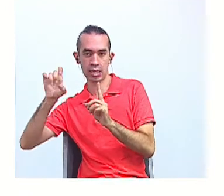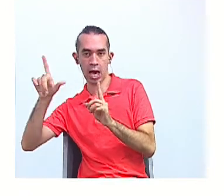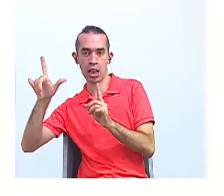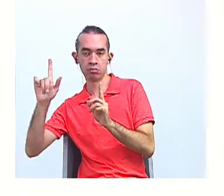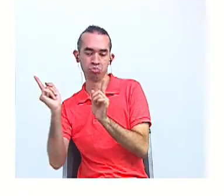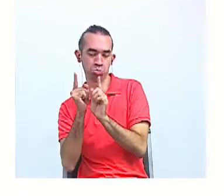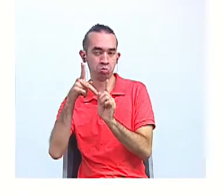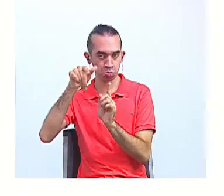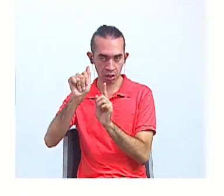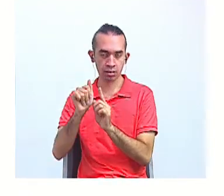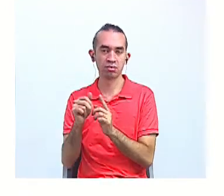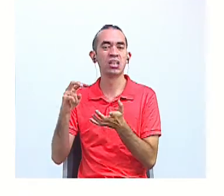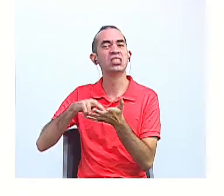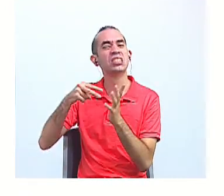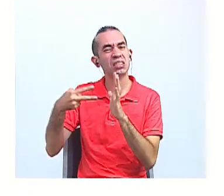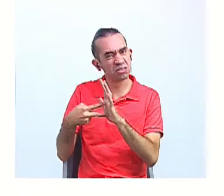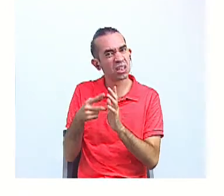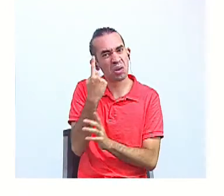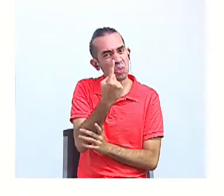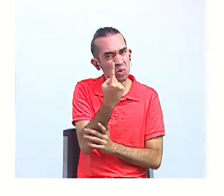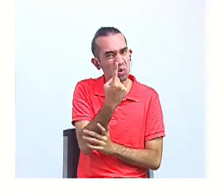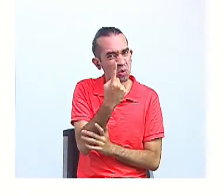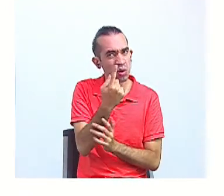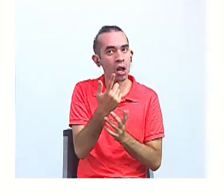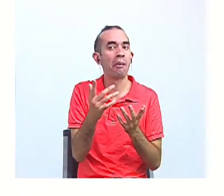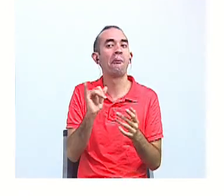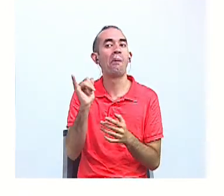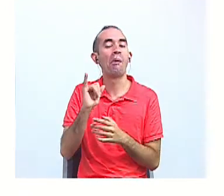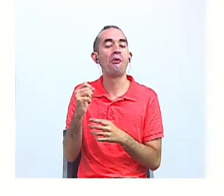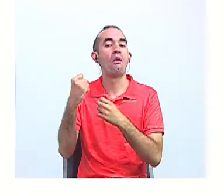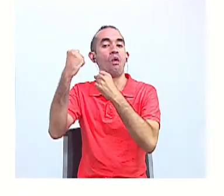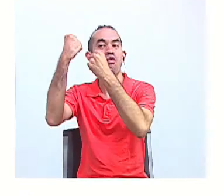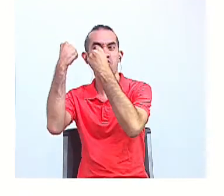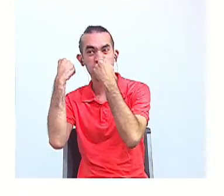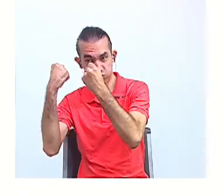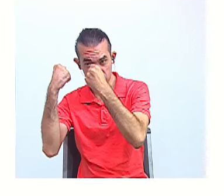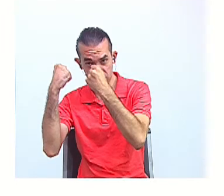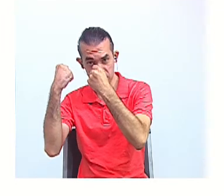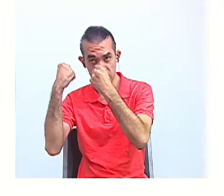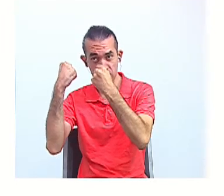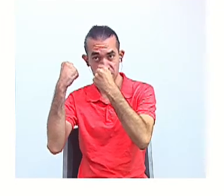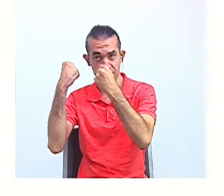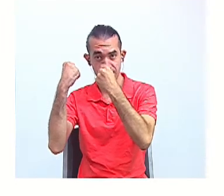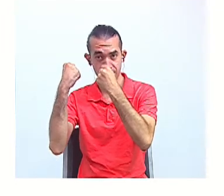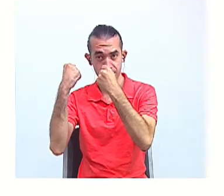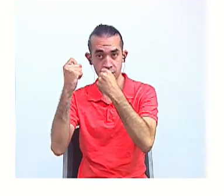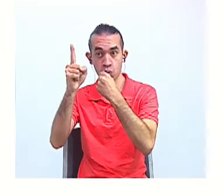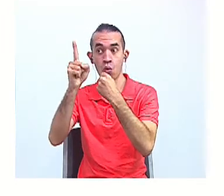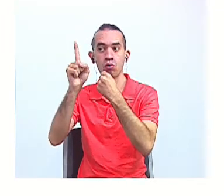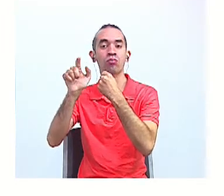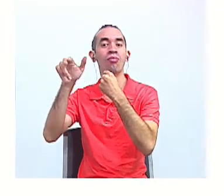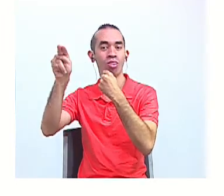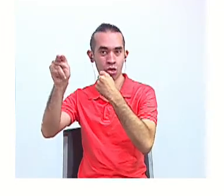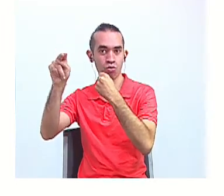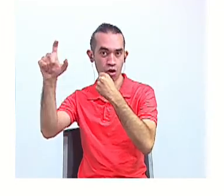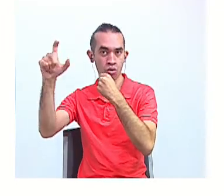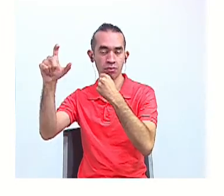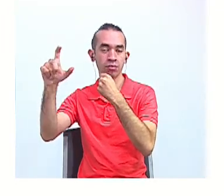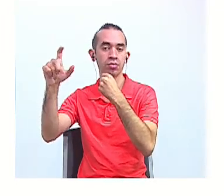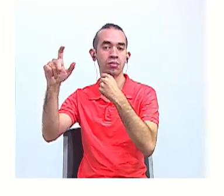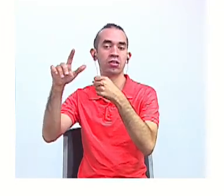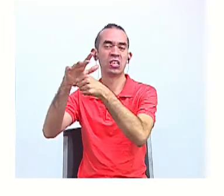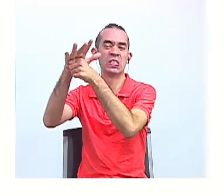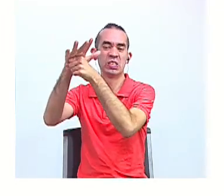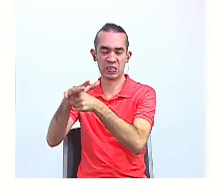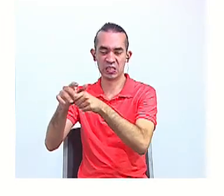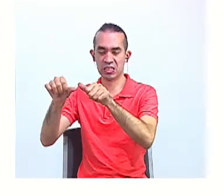pascal es lo mismo que decir la fuerza que corresponde a un newton que se ejerce